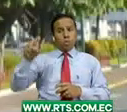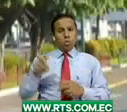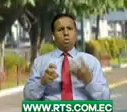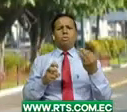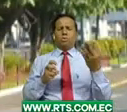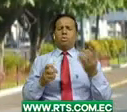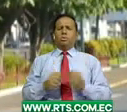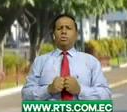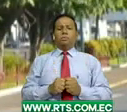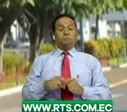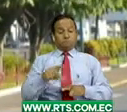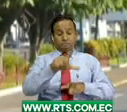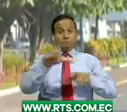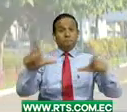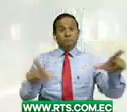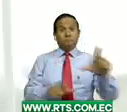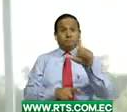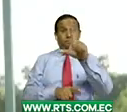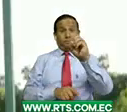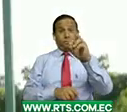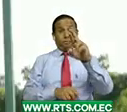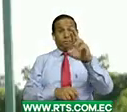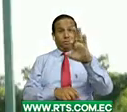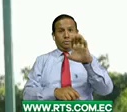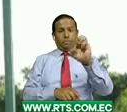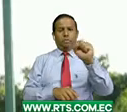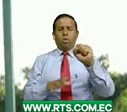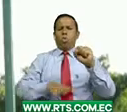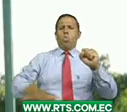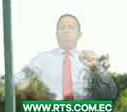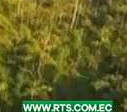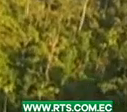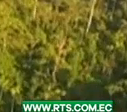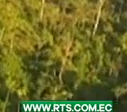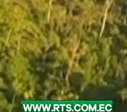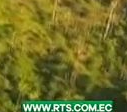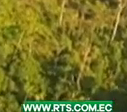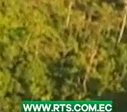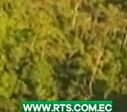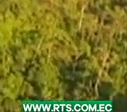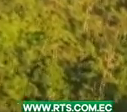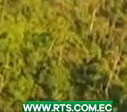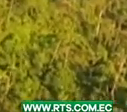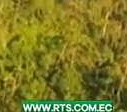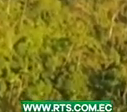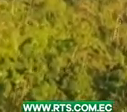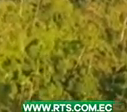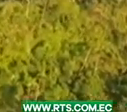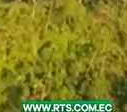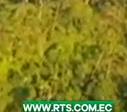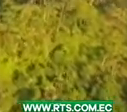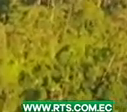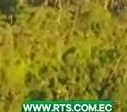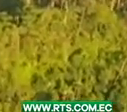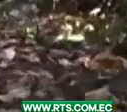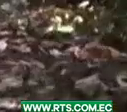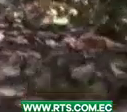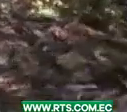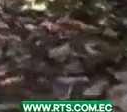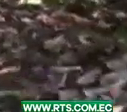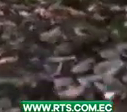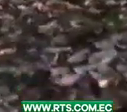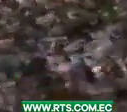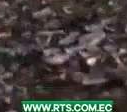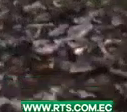El Cantón Loreto es considerado un tesoro natural y cultural de la Amazonía ecuatoriana. Ubicado en la provincia de